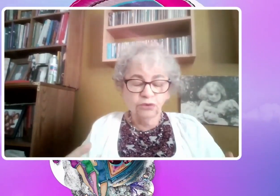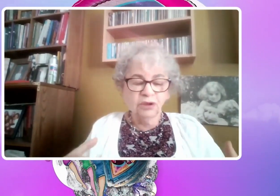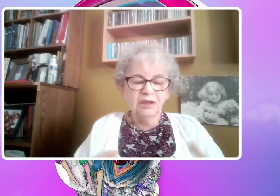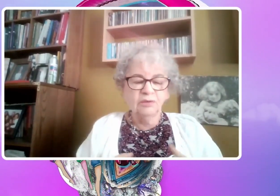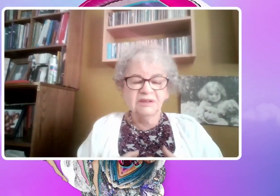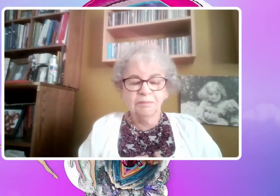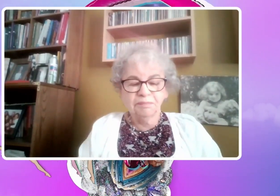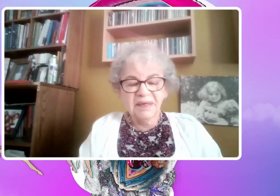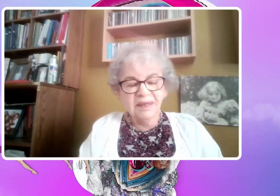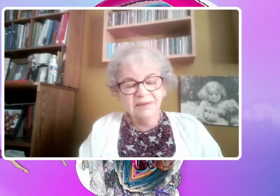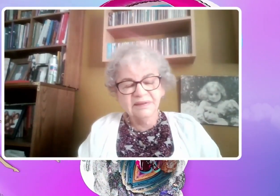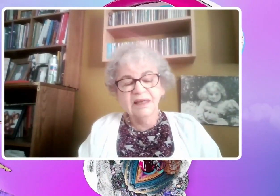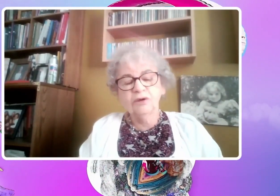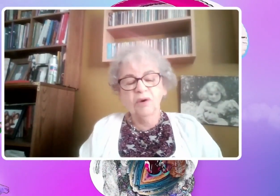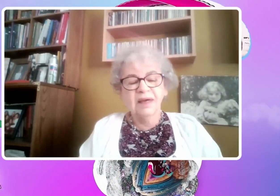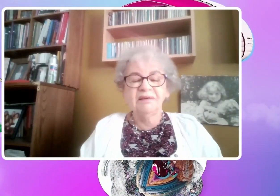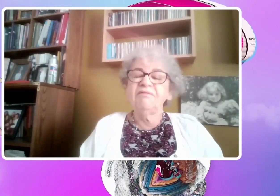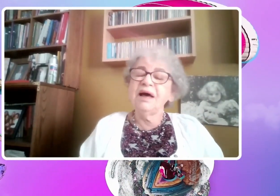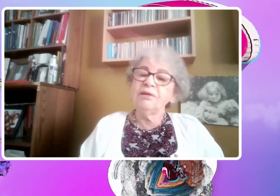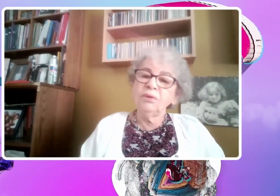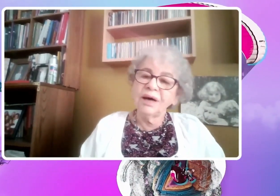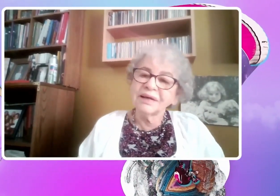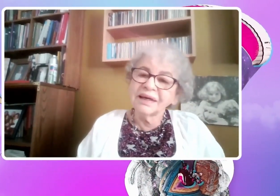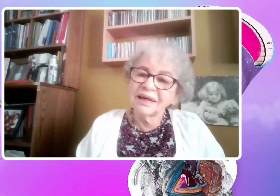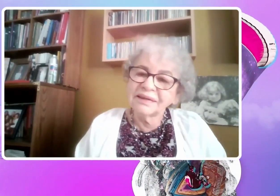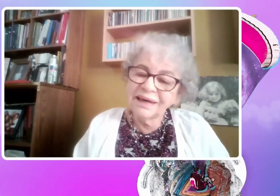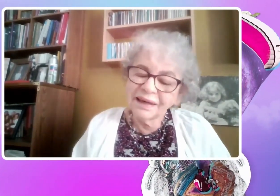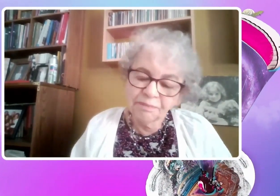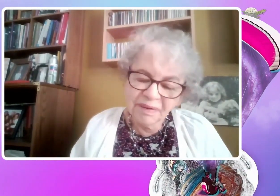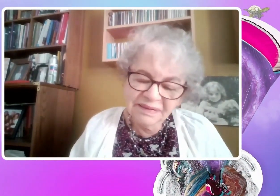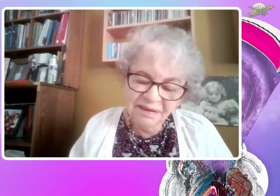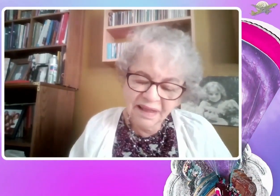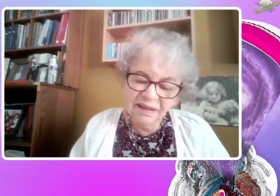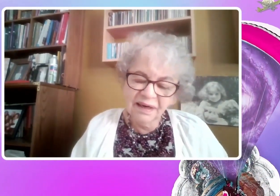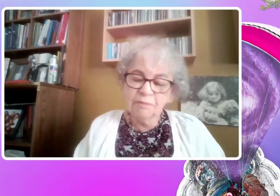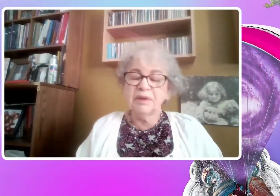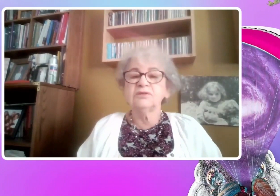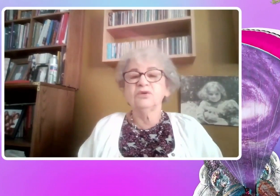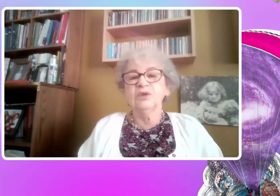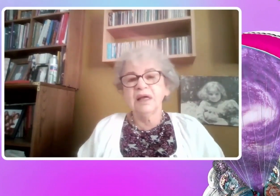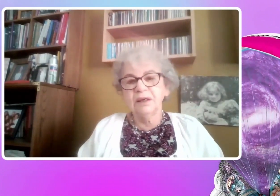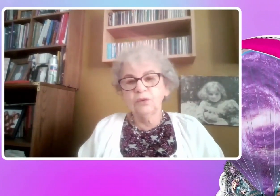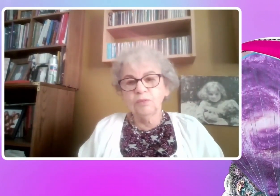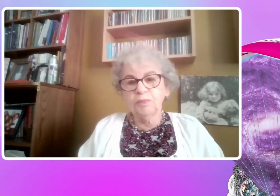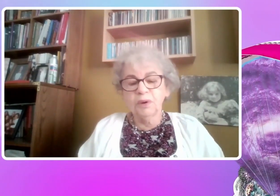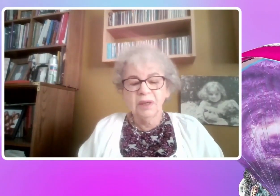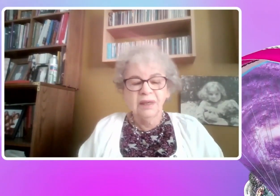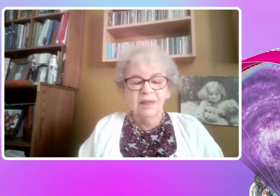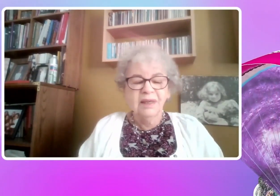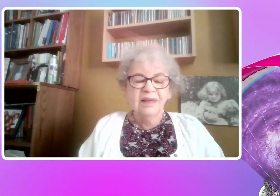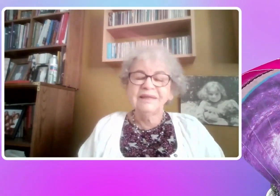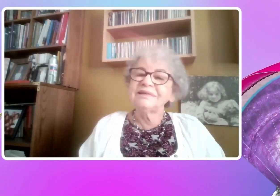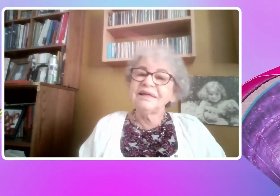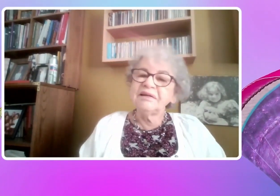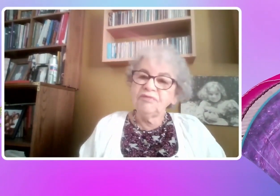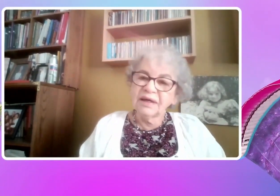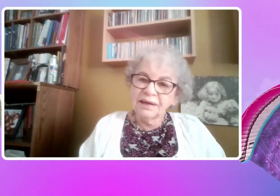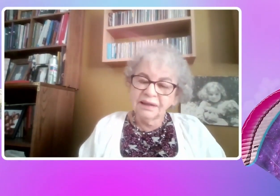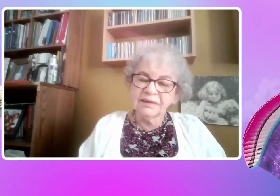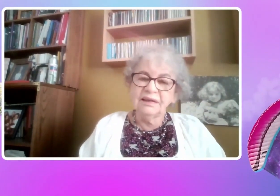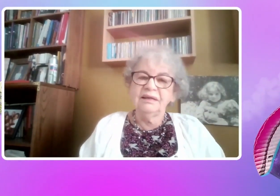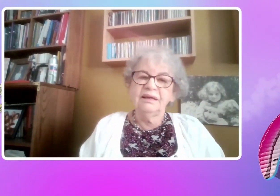Generalmente nuestra producción y nuestra experiencia nos ha llevado a rescatar la capacidad de las personas y grupos